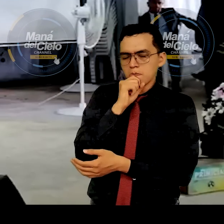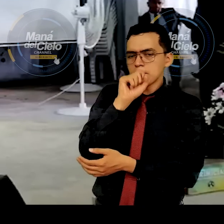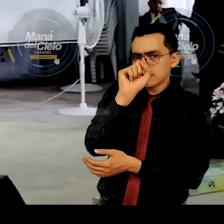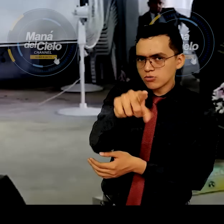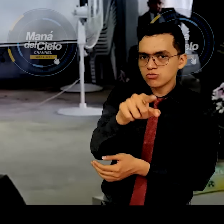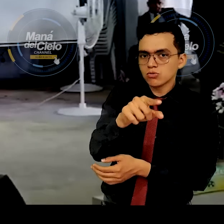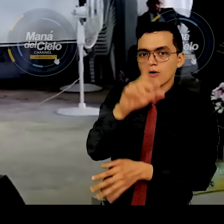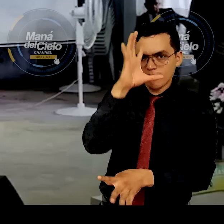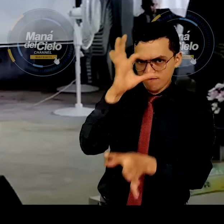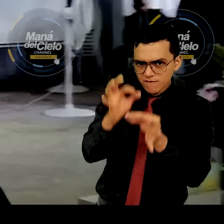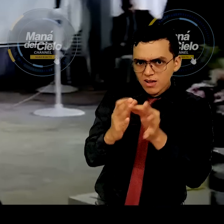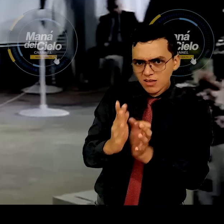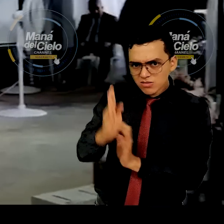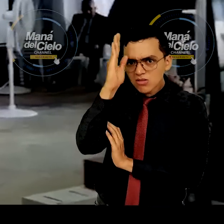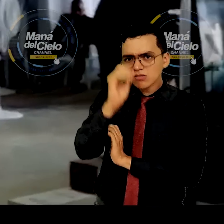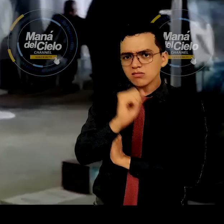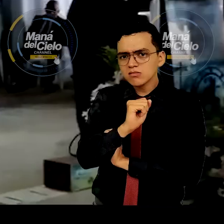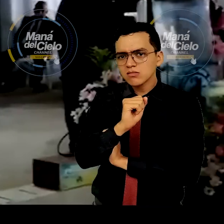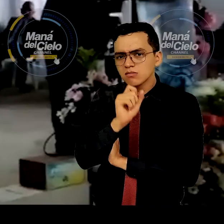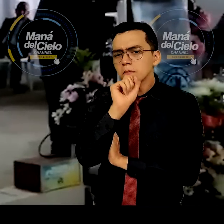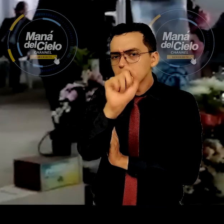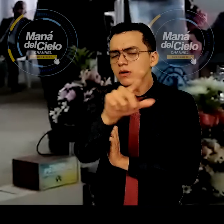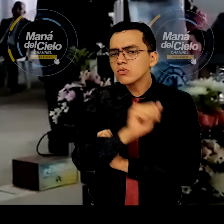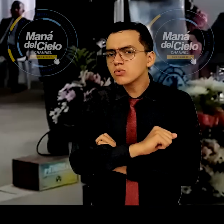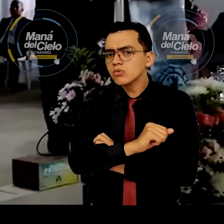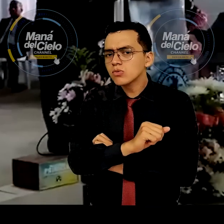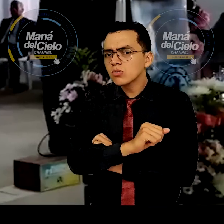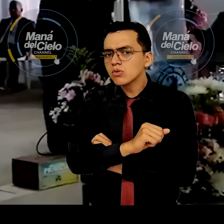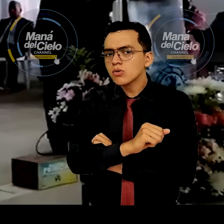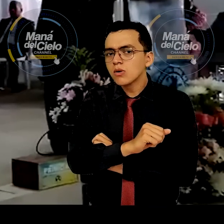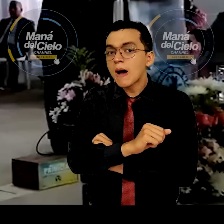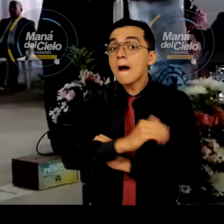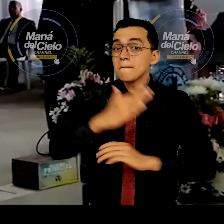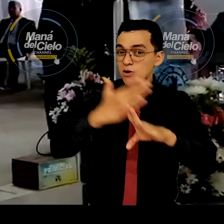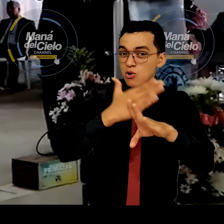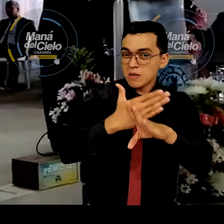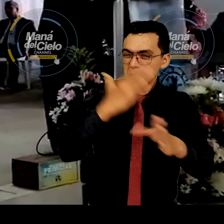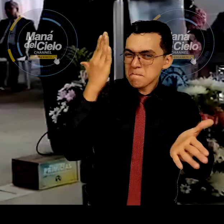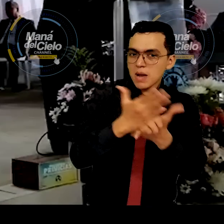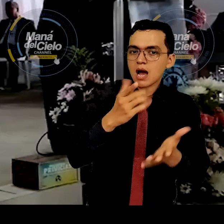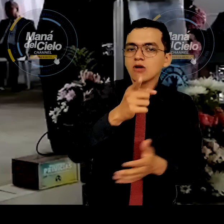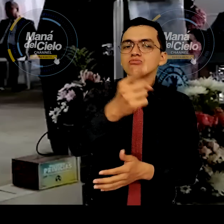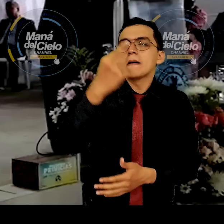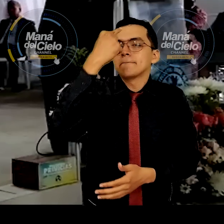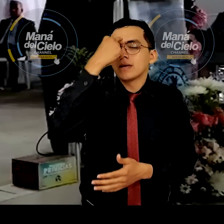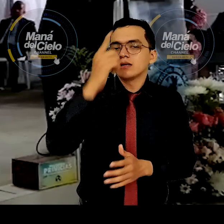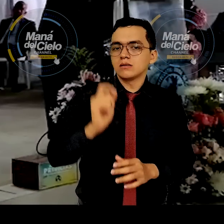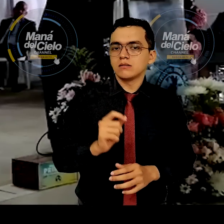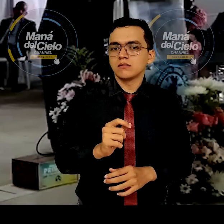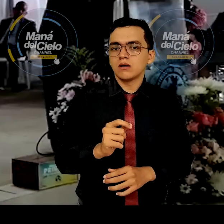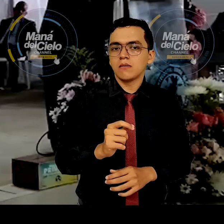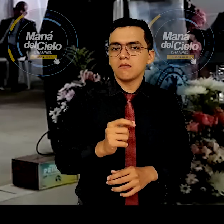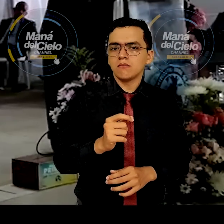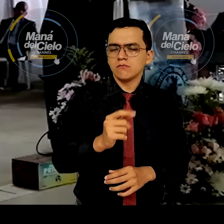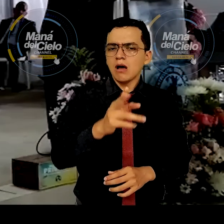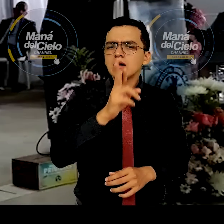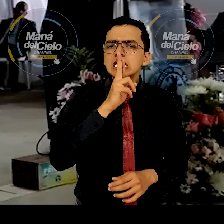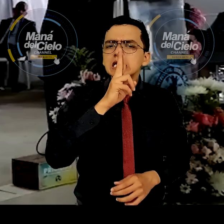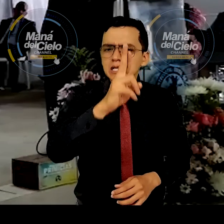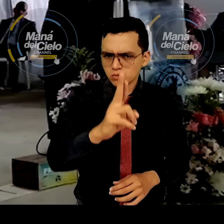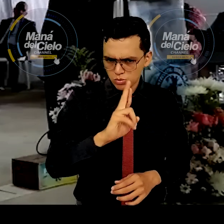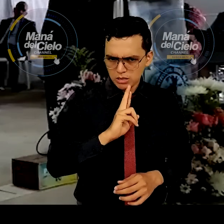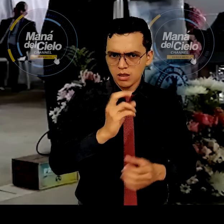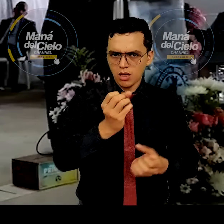Cuando tú te enfrentas a un problema, ¿qué es lo que tú piensas? No me digas públicamente, piénsalo.